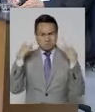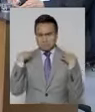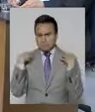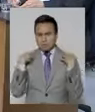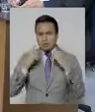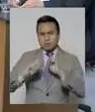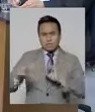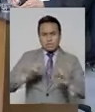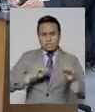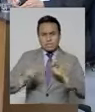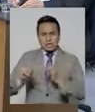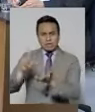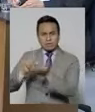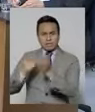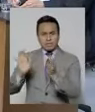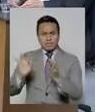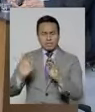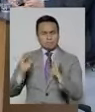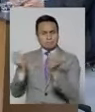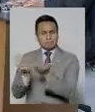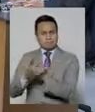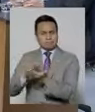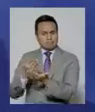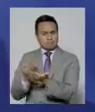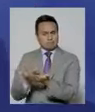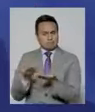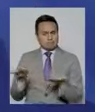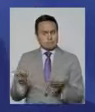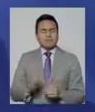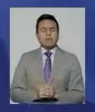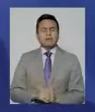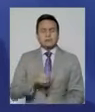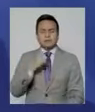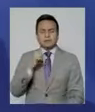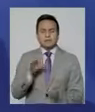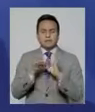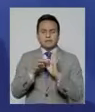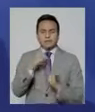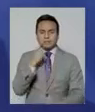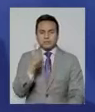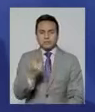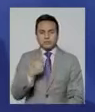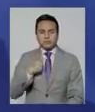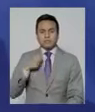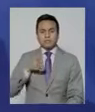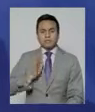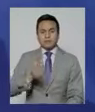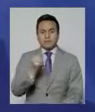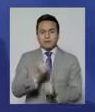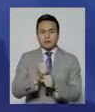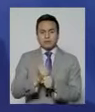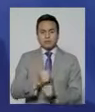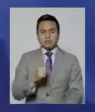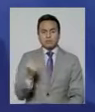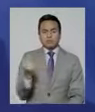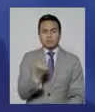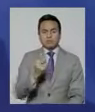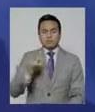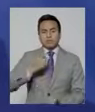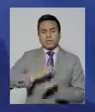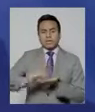poder coordinar estas residencias. Muchas gracias por la pregunta. Yo voy a seguir trabajando con ambos